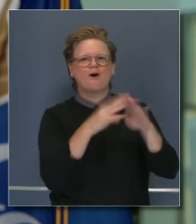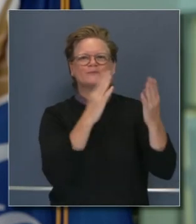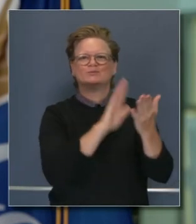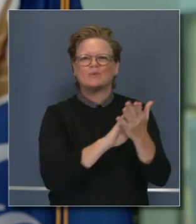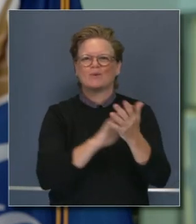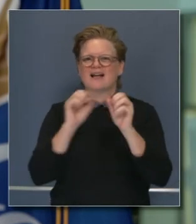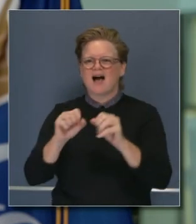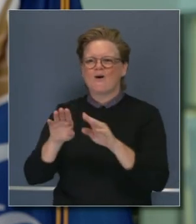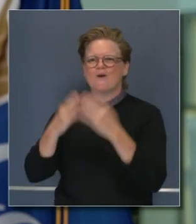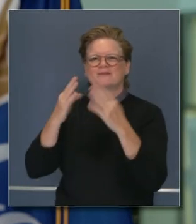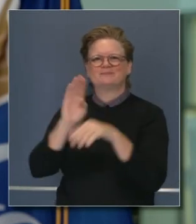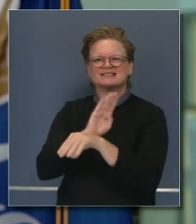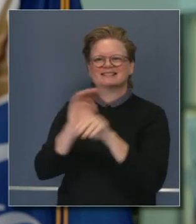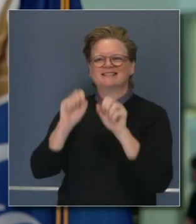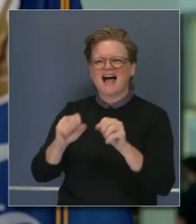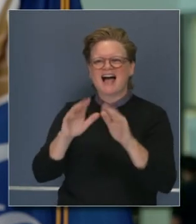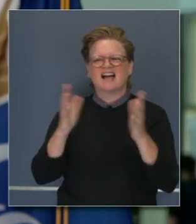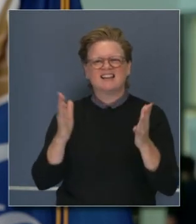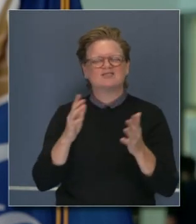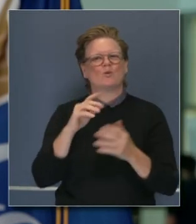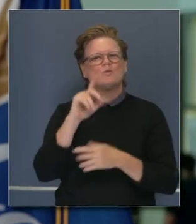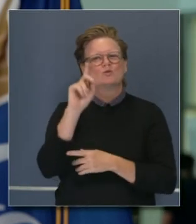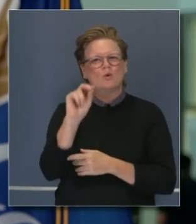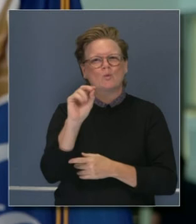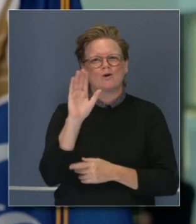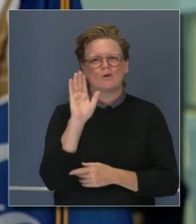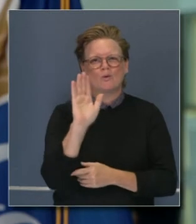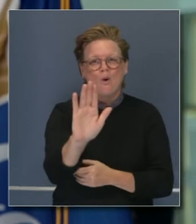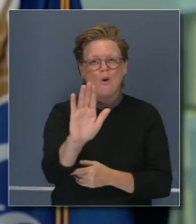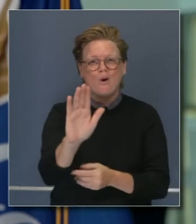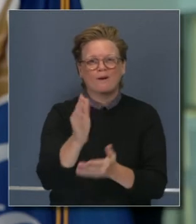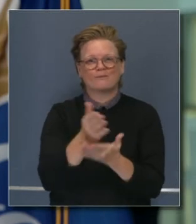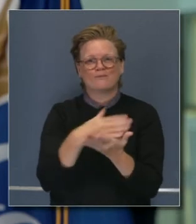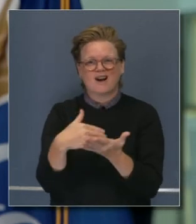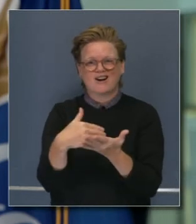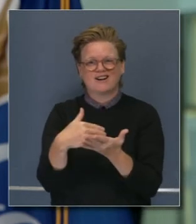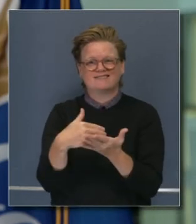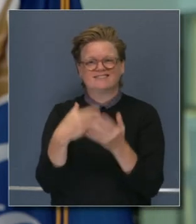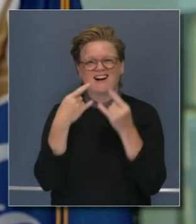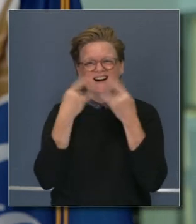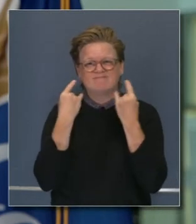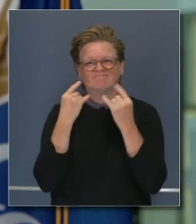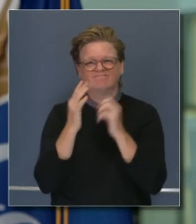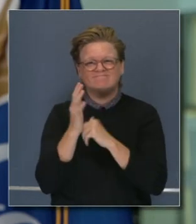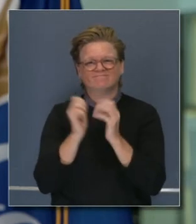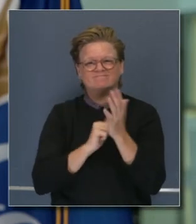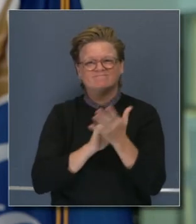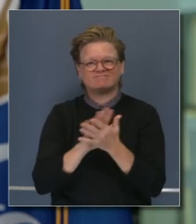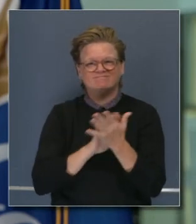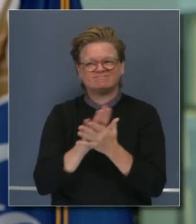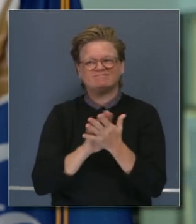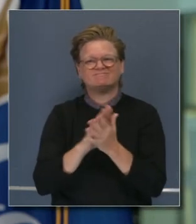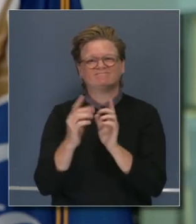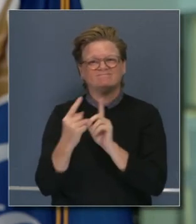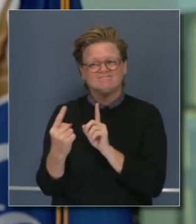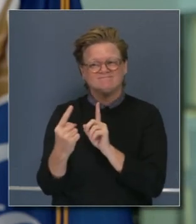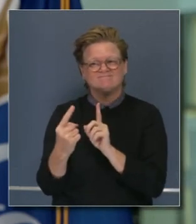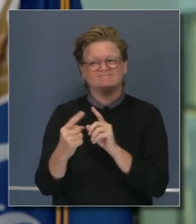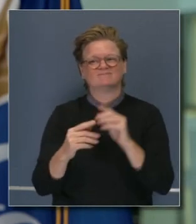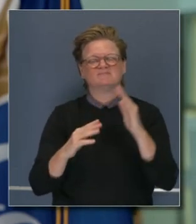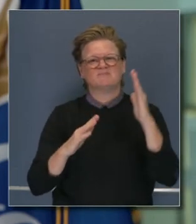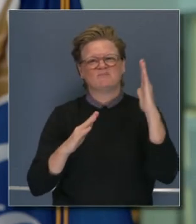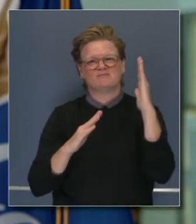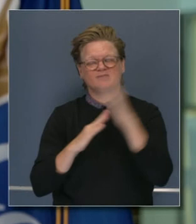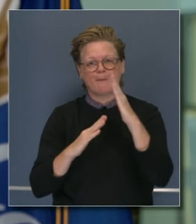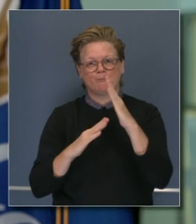haciendo todo en nuestro poder para mitigar la propagación de esta enfermedad. Esa tiene que seguir. seguir